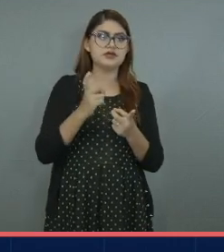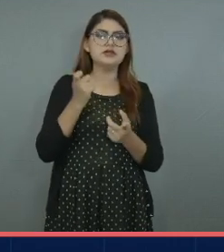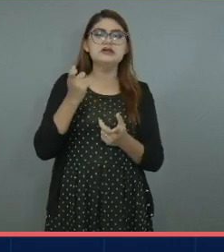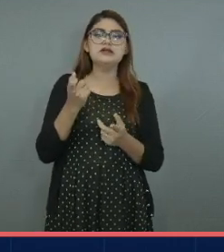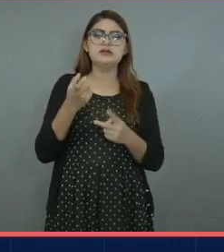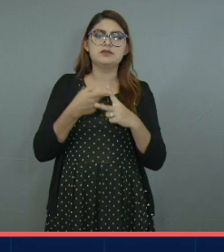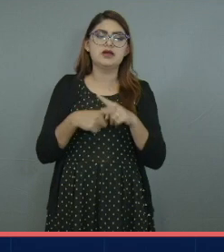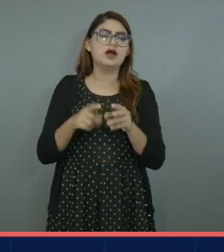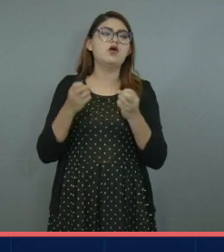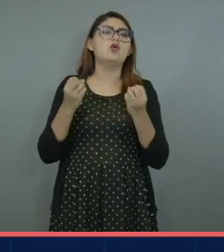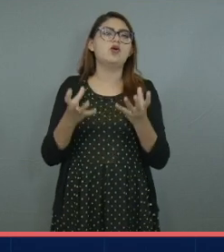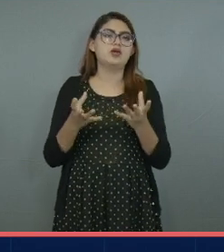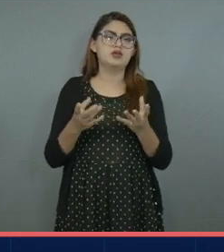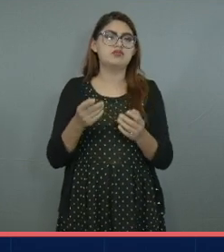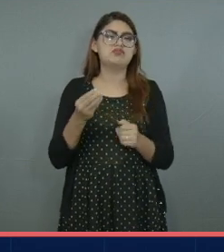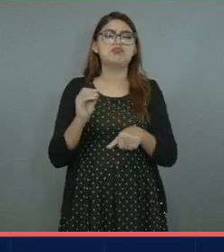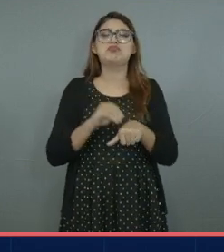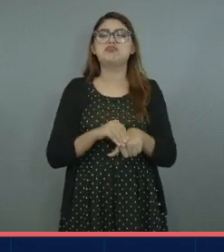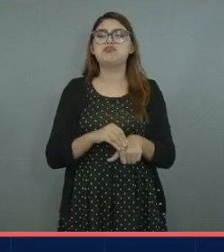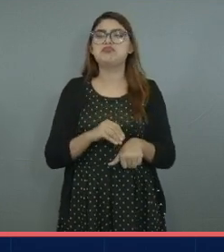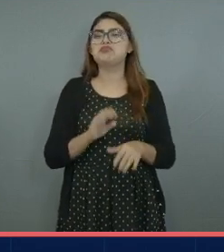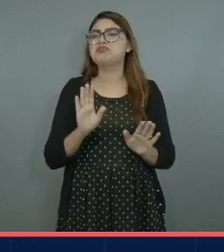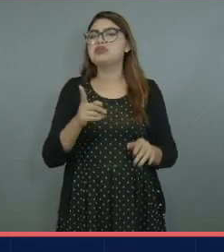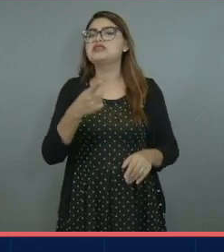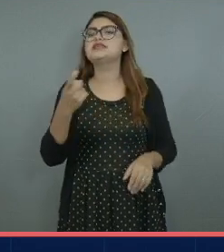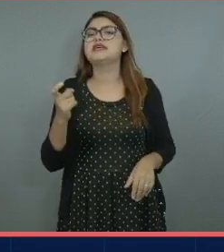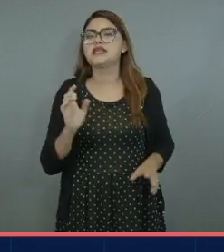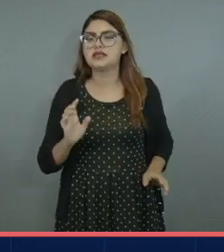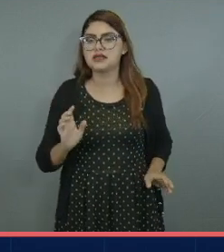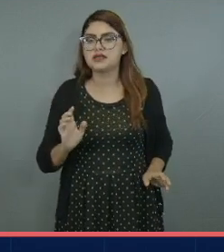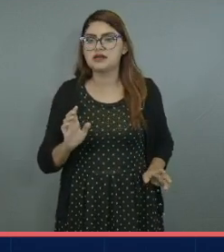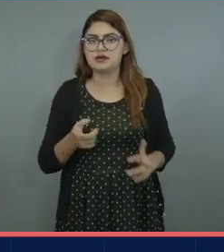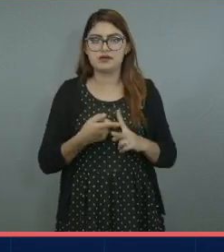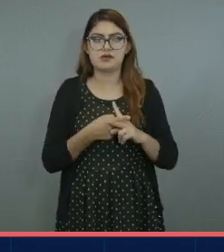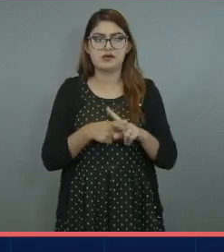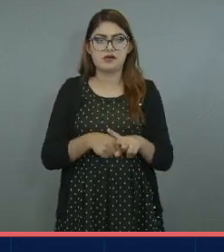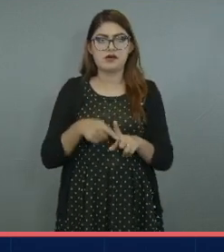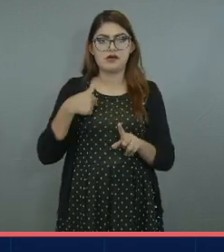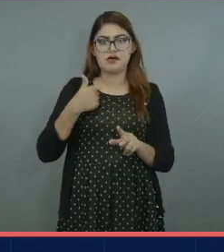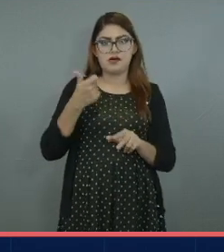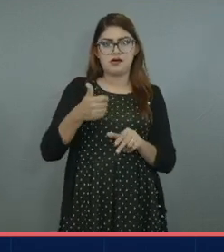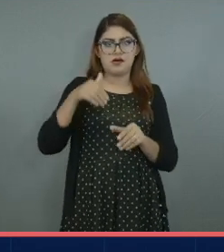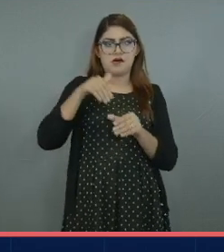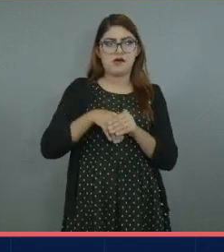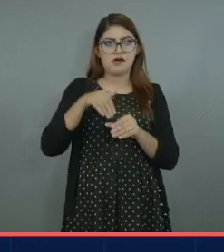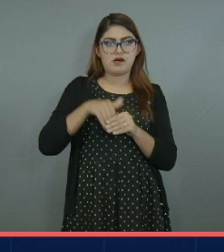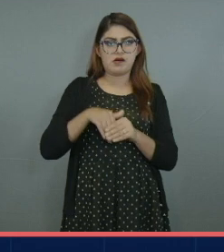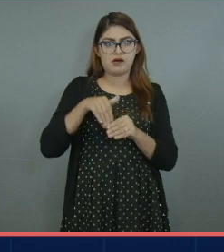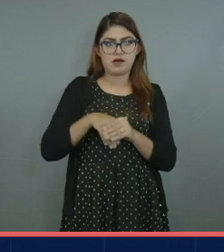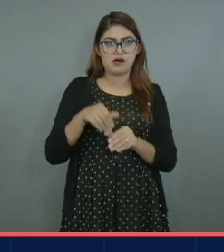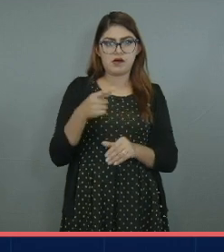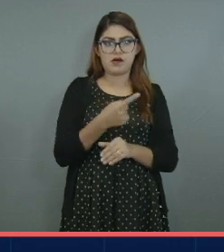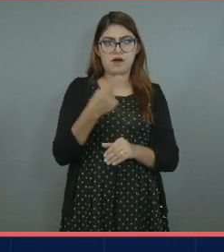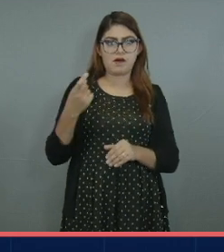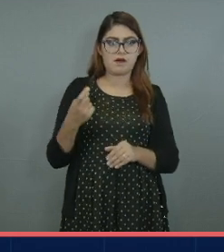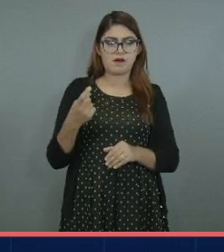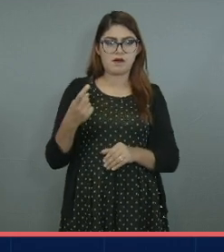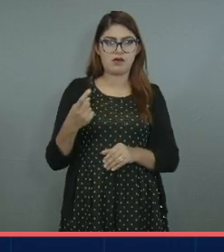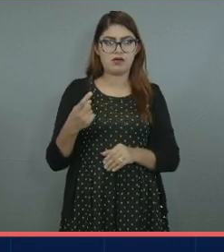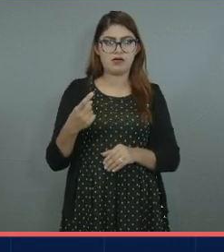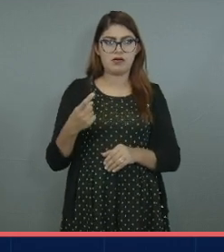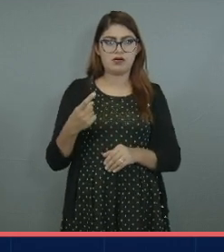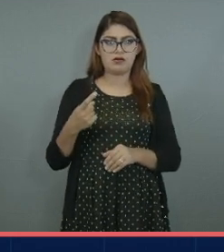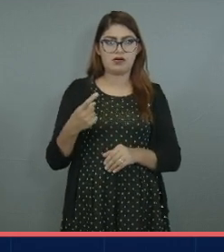vamos a poner 100 pesos? ¿Vale? Vamos a empezar nuestro ahorro o nuestra inversión en Afore,